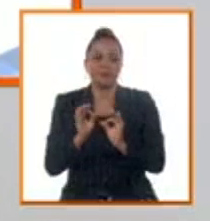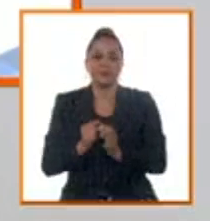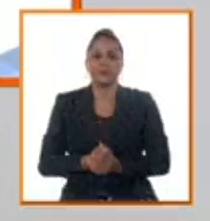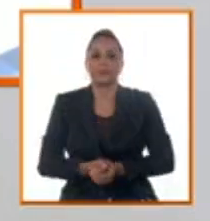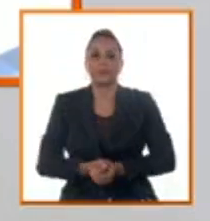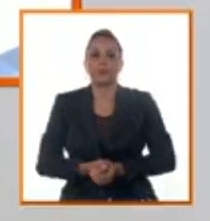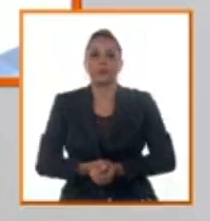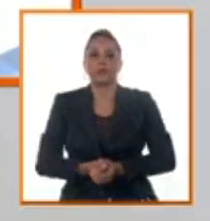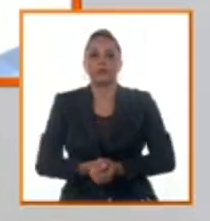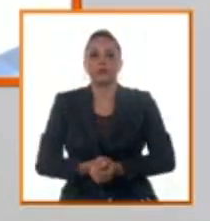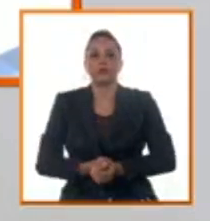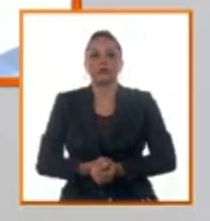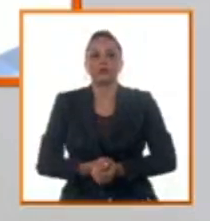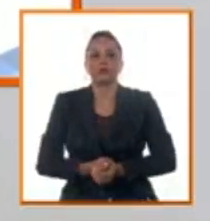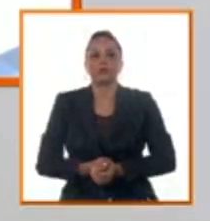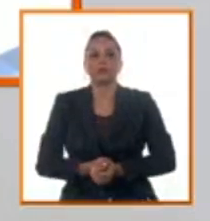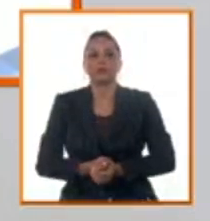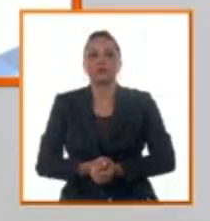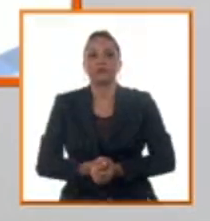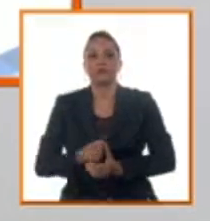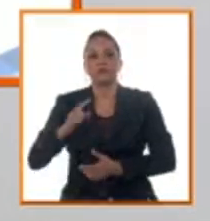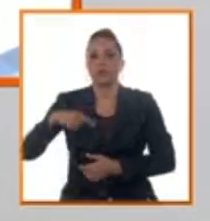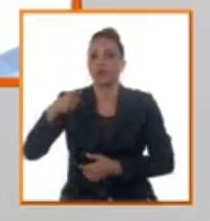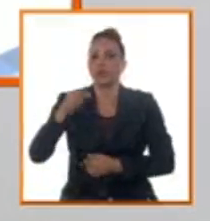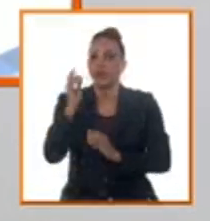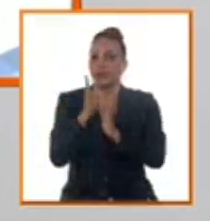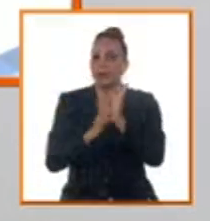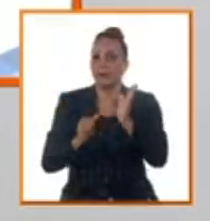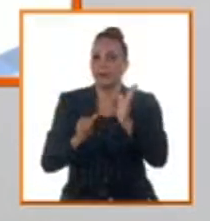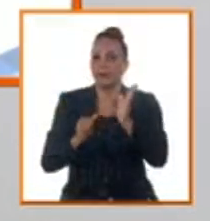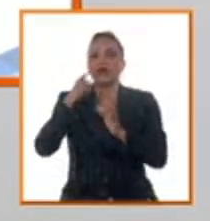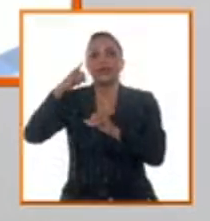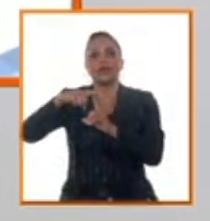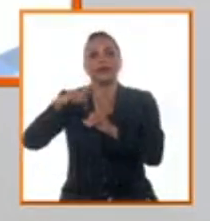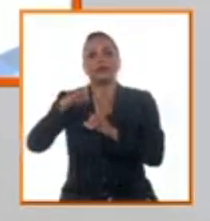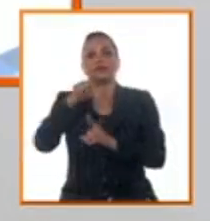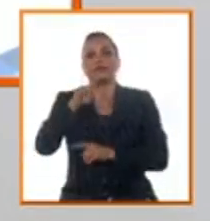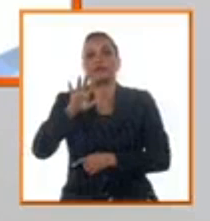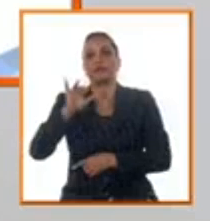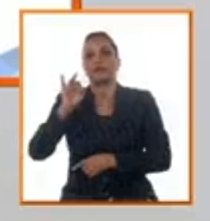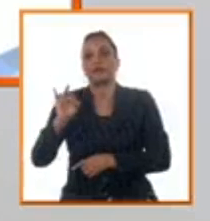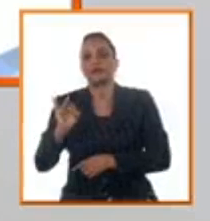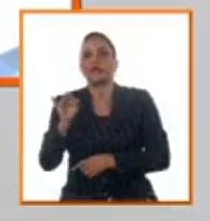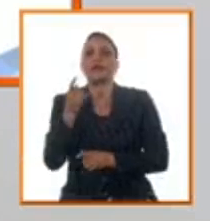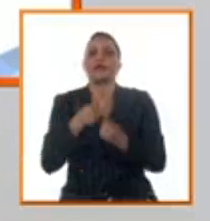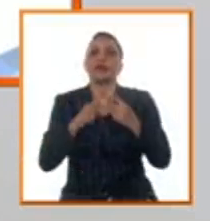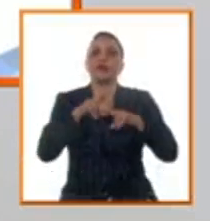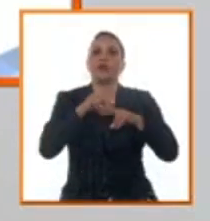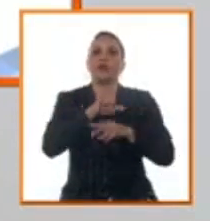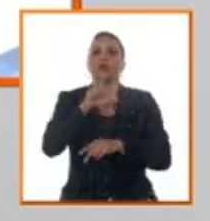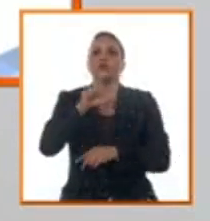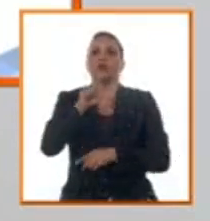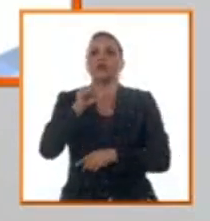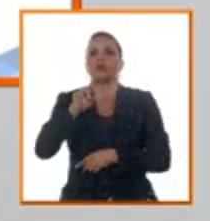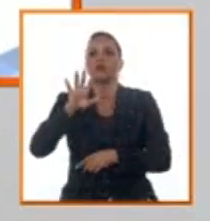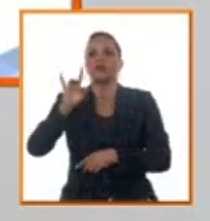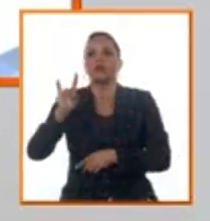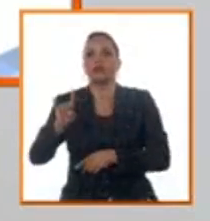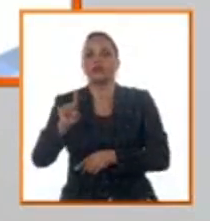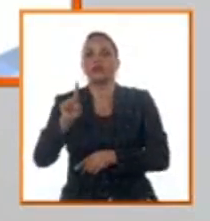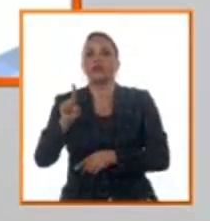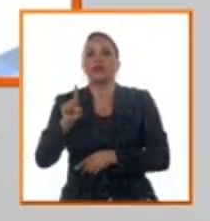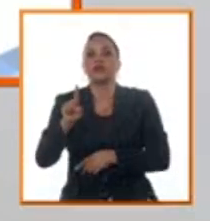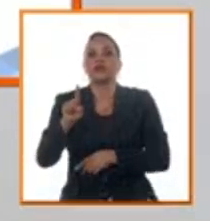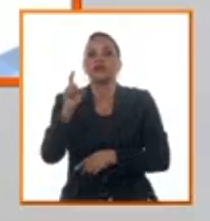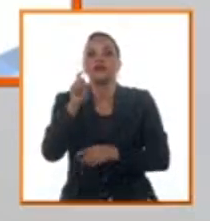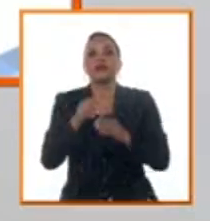media, claro, en el mes, o sea, en todos los días del mes. Para Las Tunas un 157, para Holguín un 151 y Granma un 153.